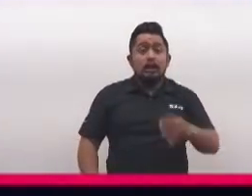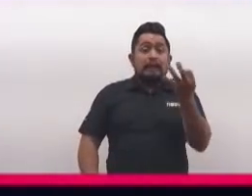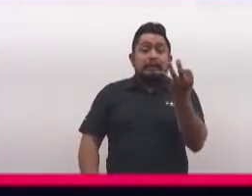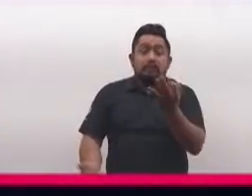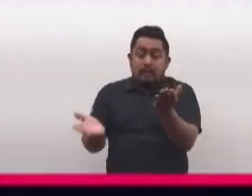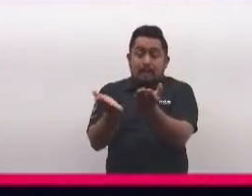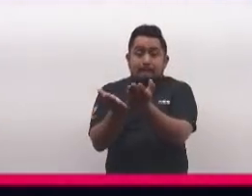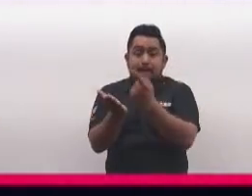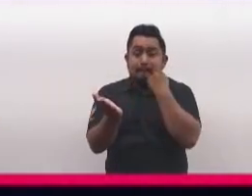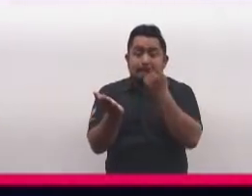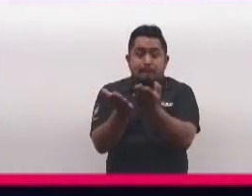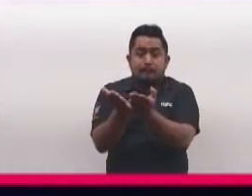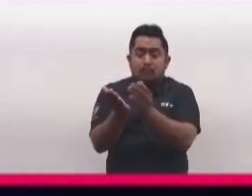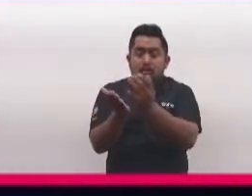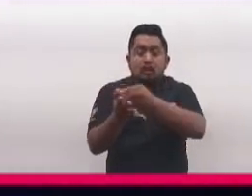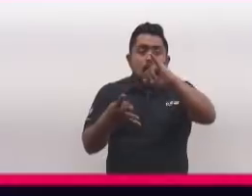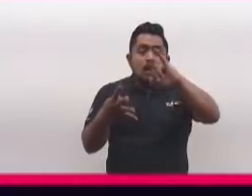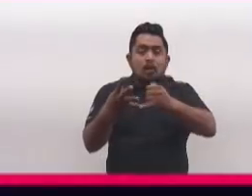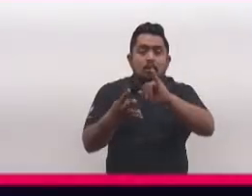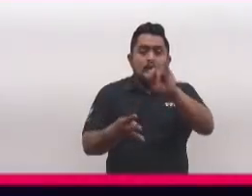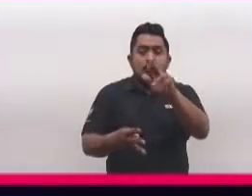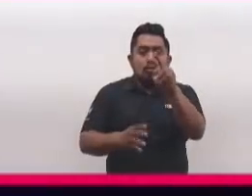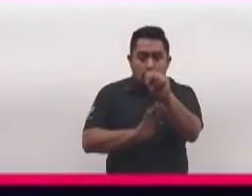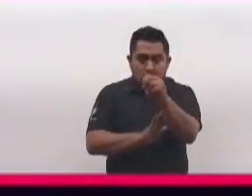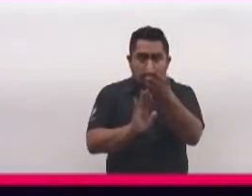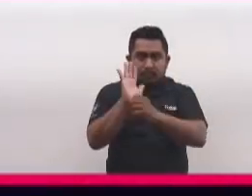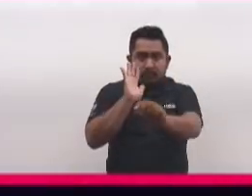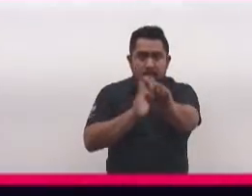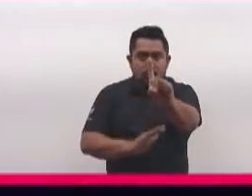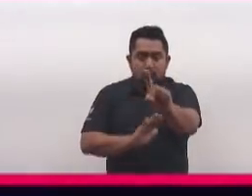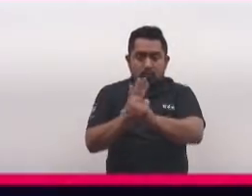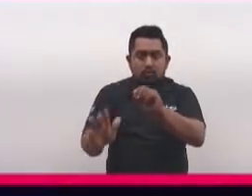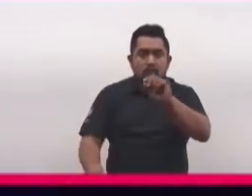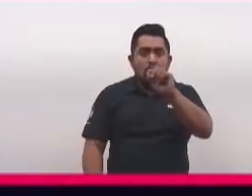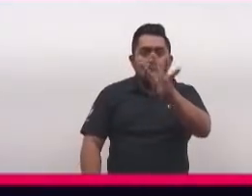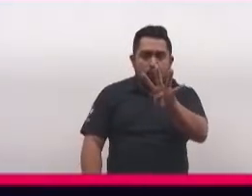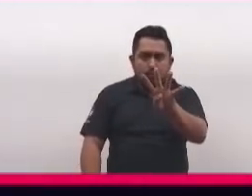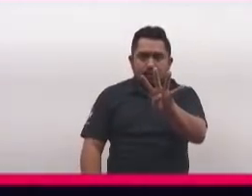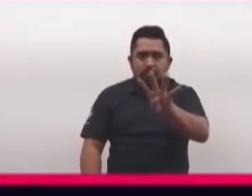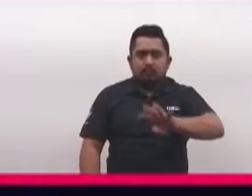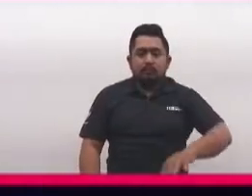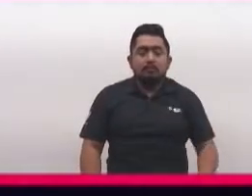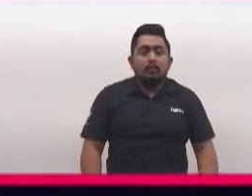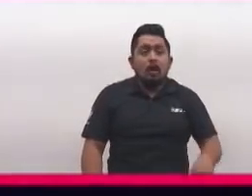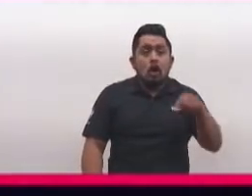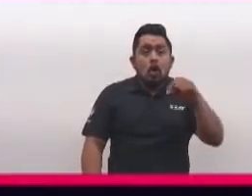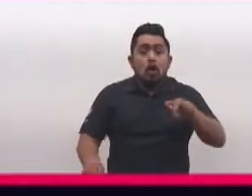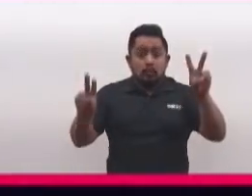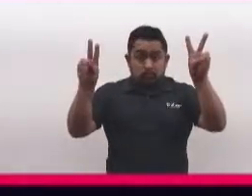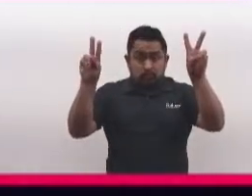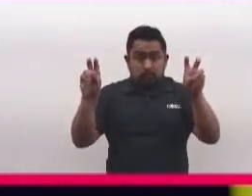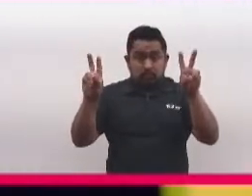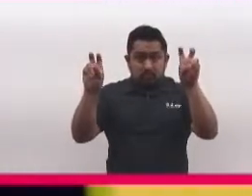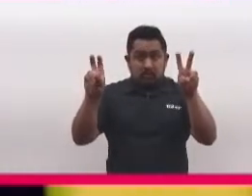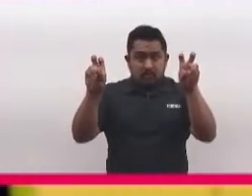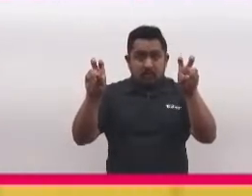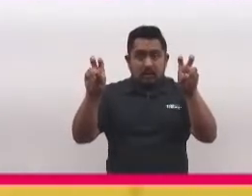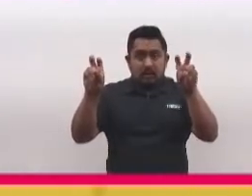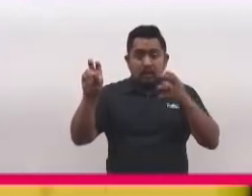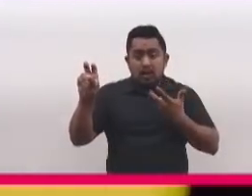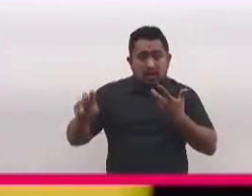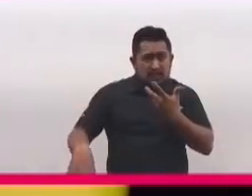palabra del señor del evangelio de juan evangelio de juan capítulo 1 versículo 4 quiero hablar el día de hoy de cómo